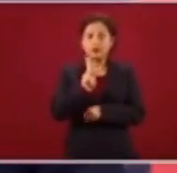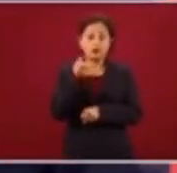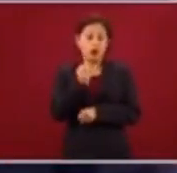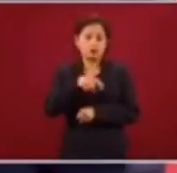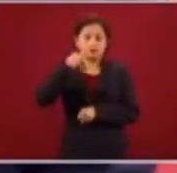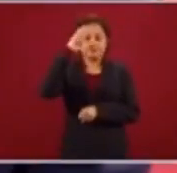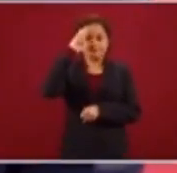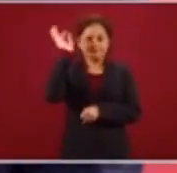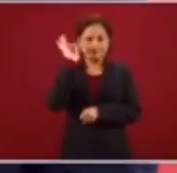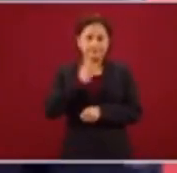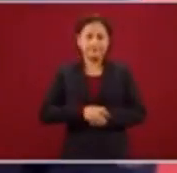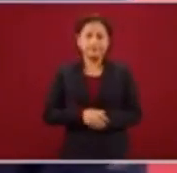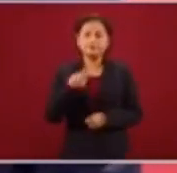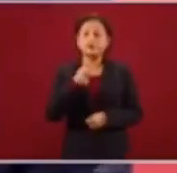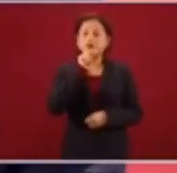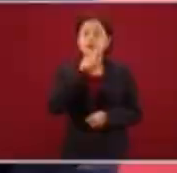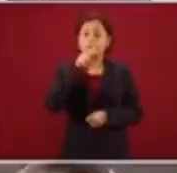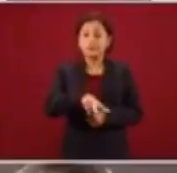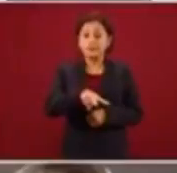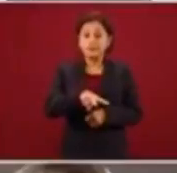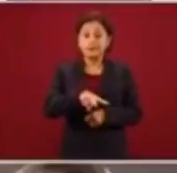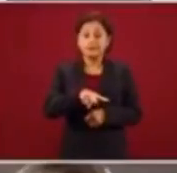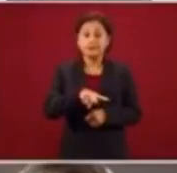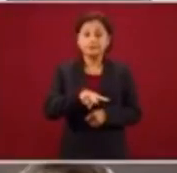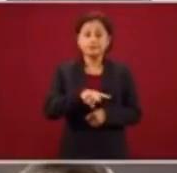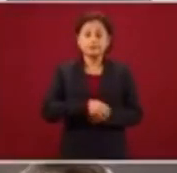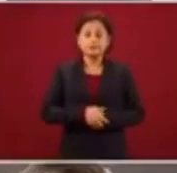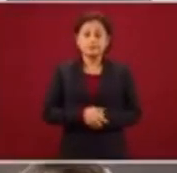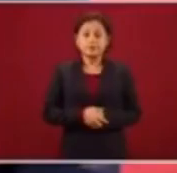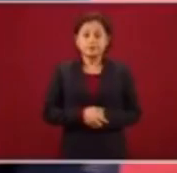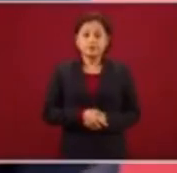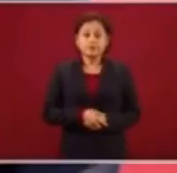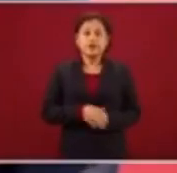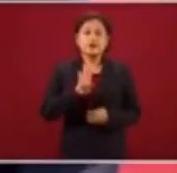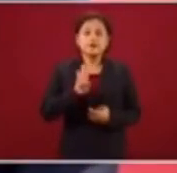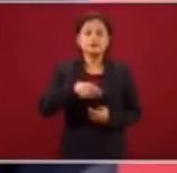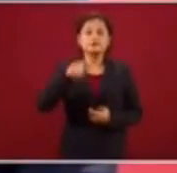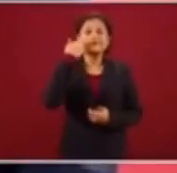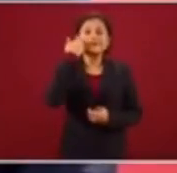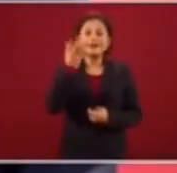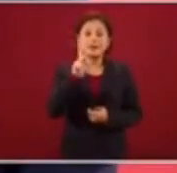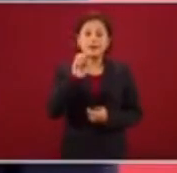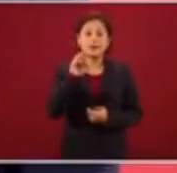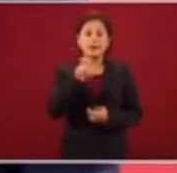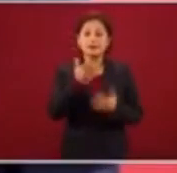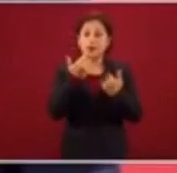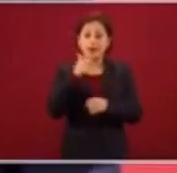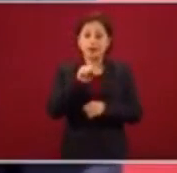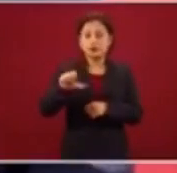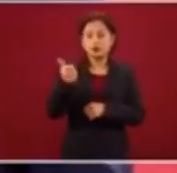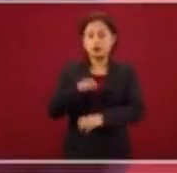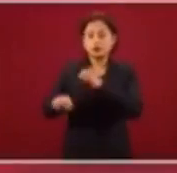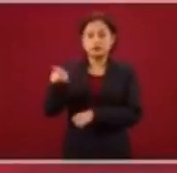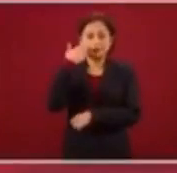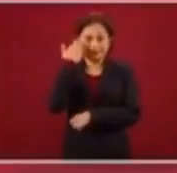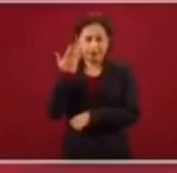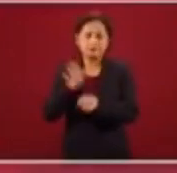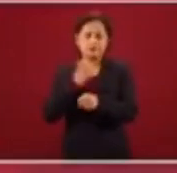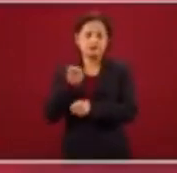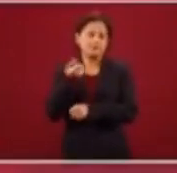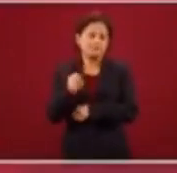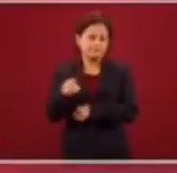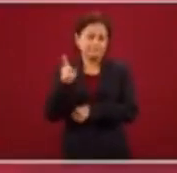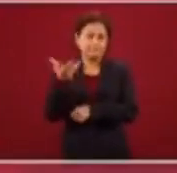viendo que no tengamos más la competencia que éste